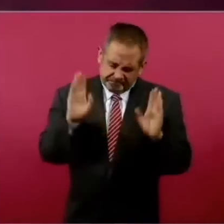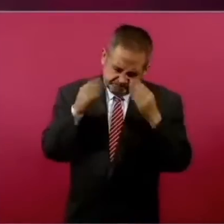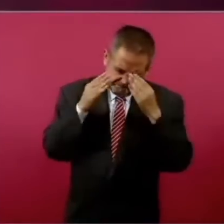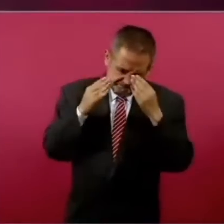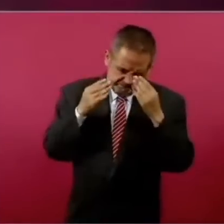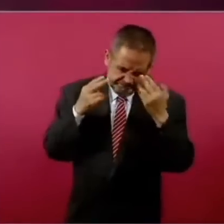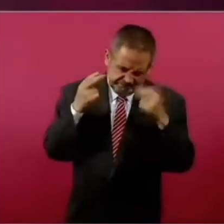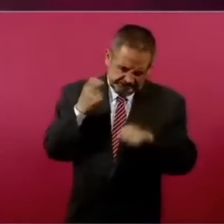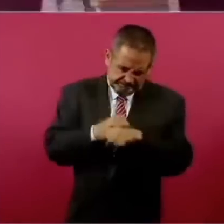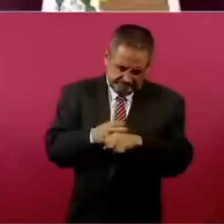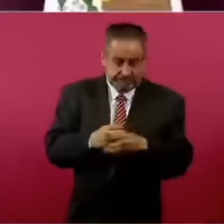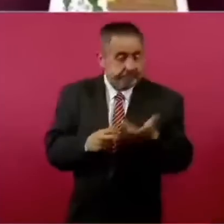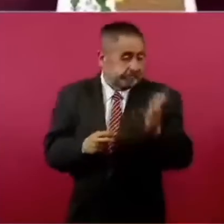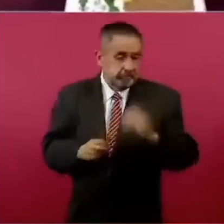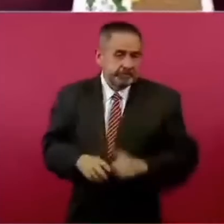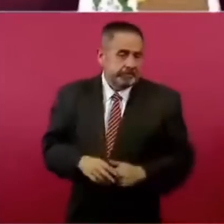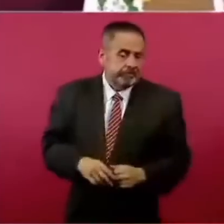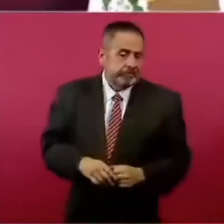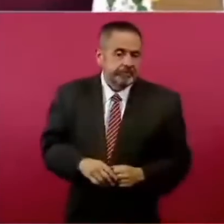Pero es